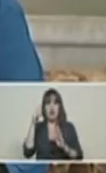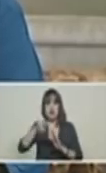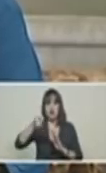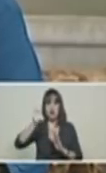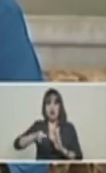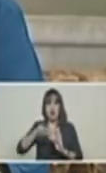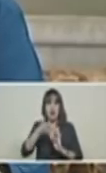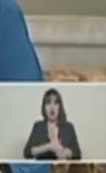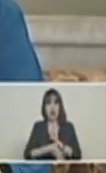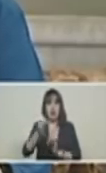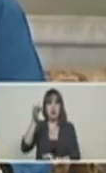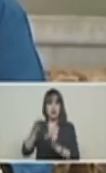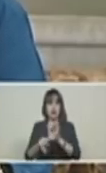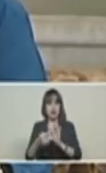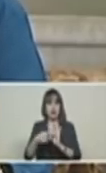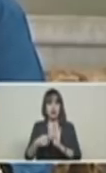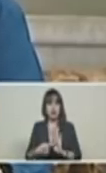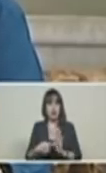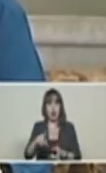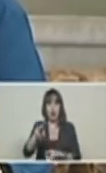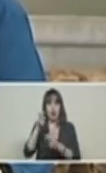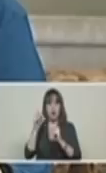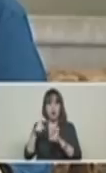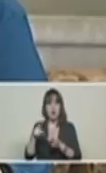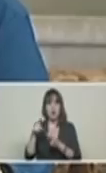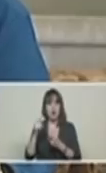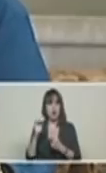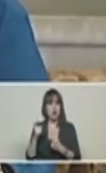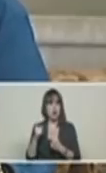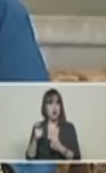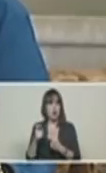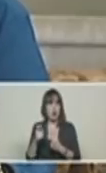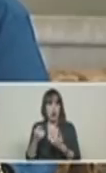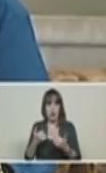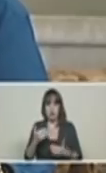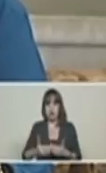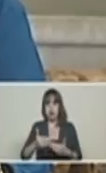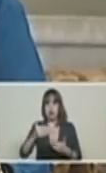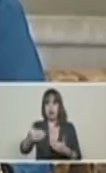mes, ha avanzado lo que no había avanzado en 5 años.